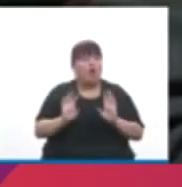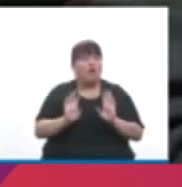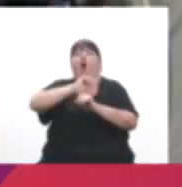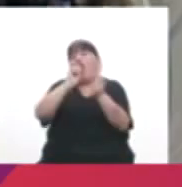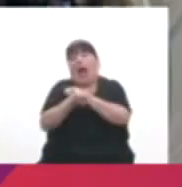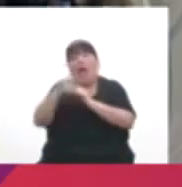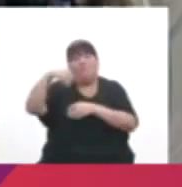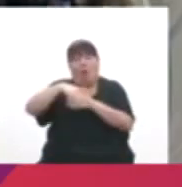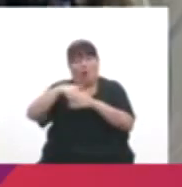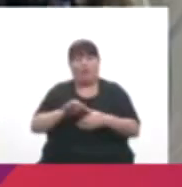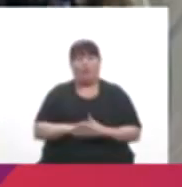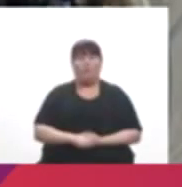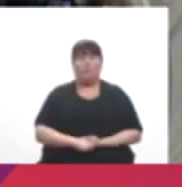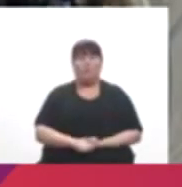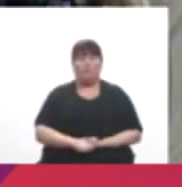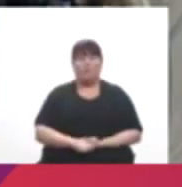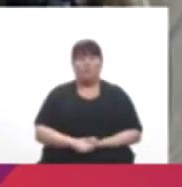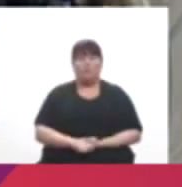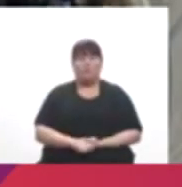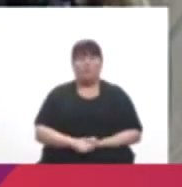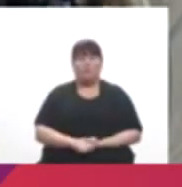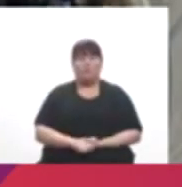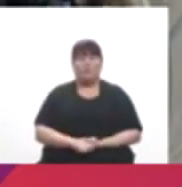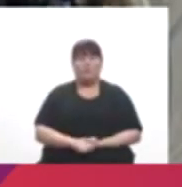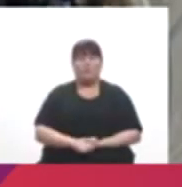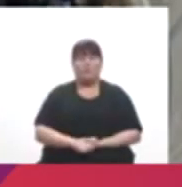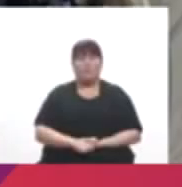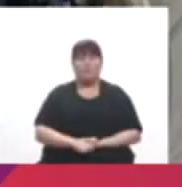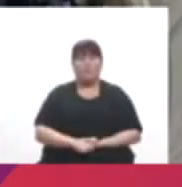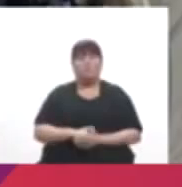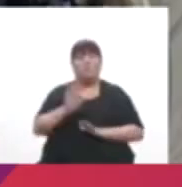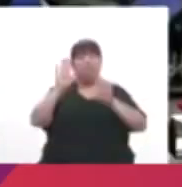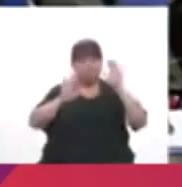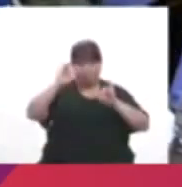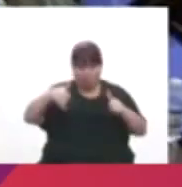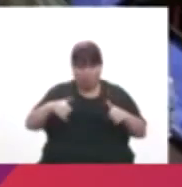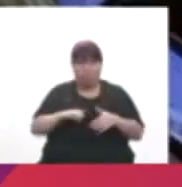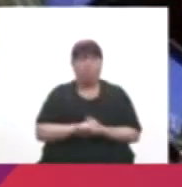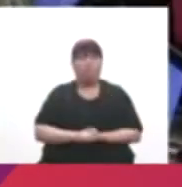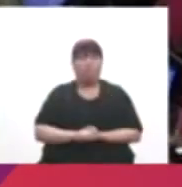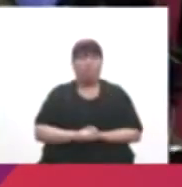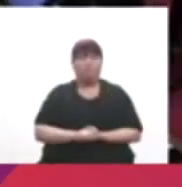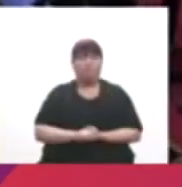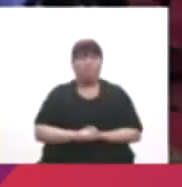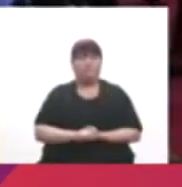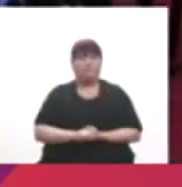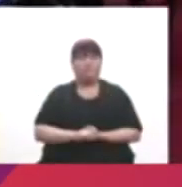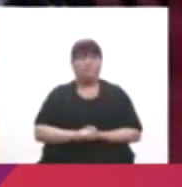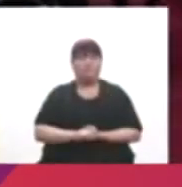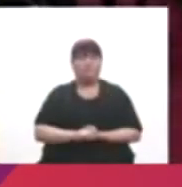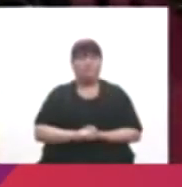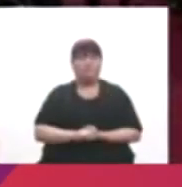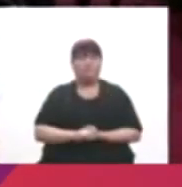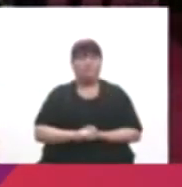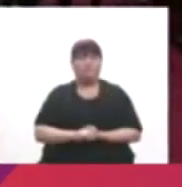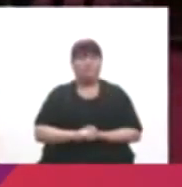el presupuesto que se estaba discutiendo respecto del que había pedido el sistema estaba en el orden del